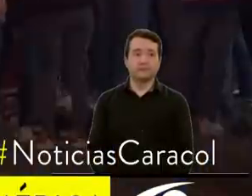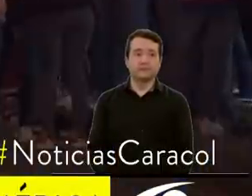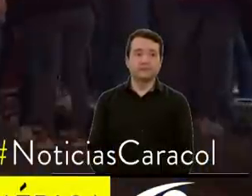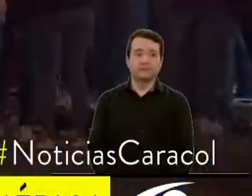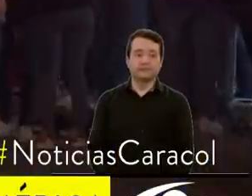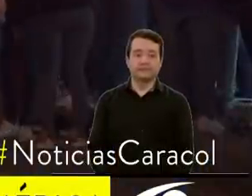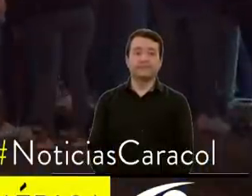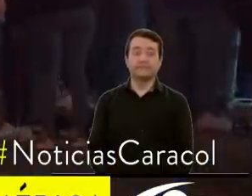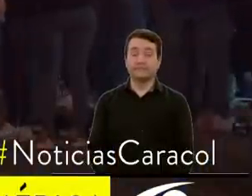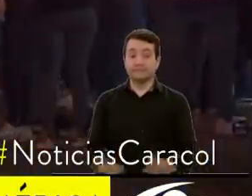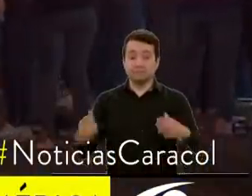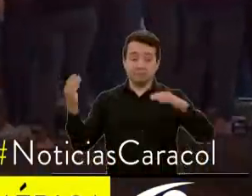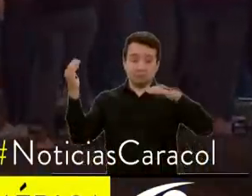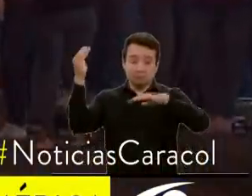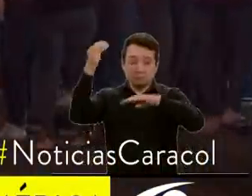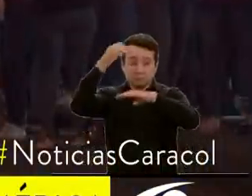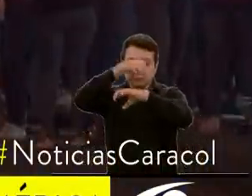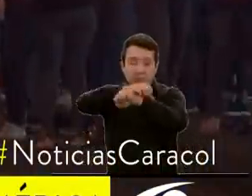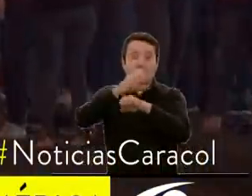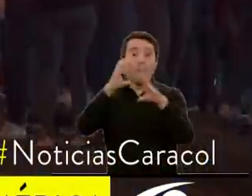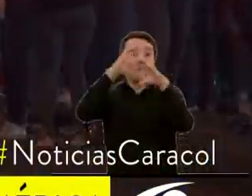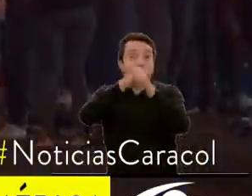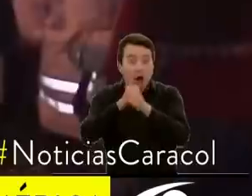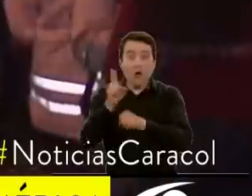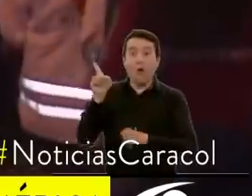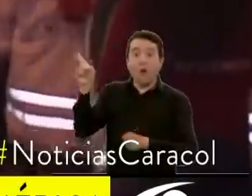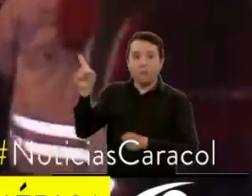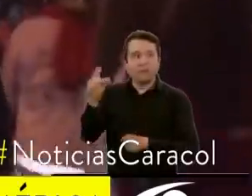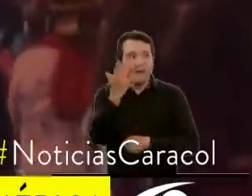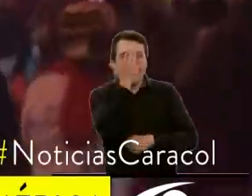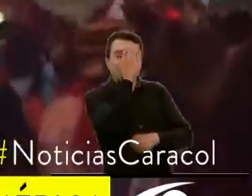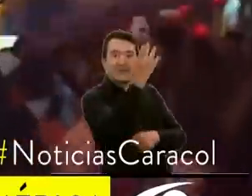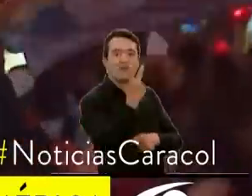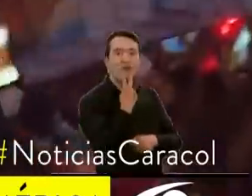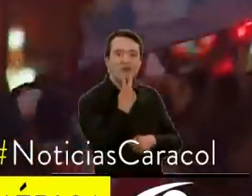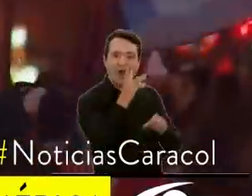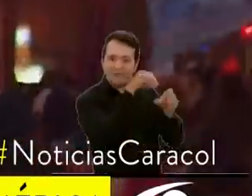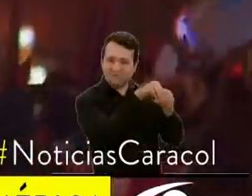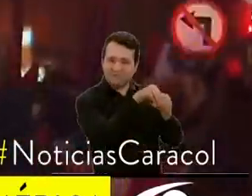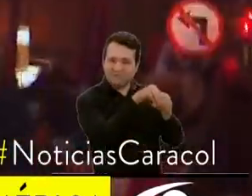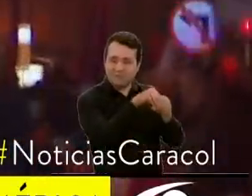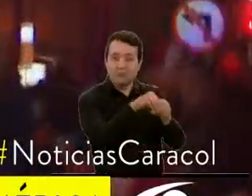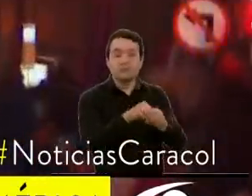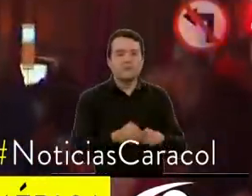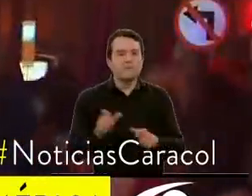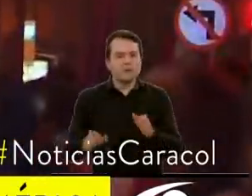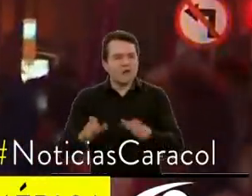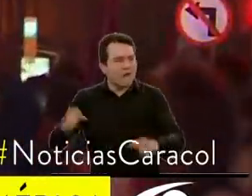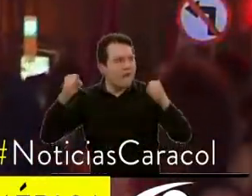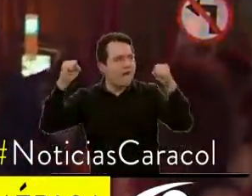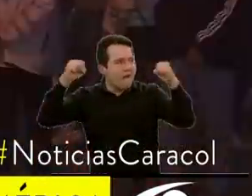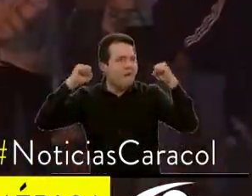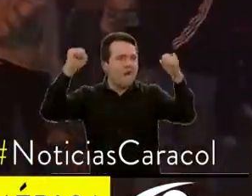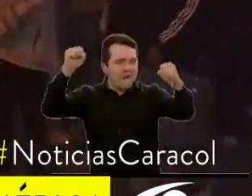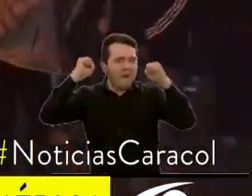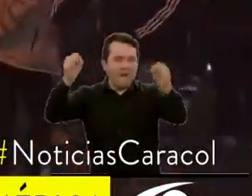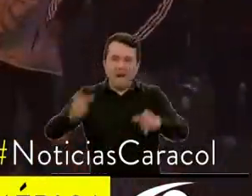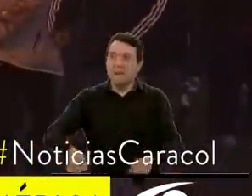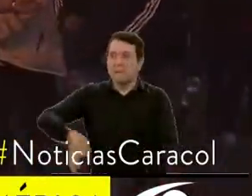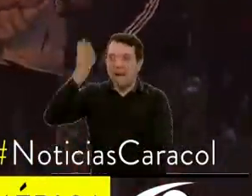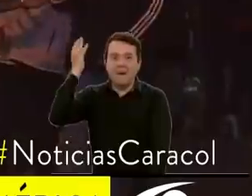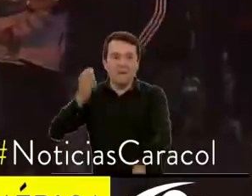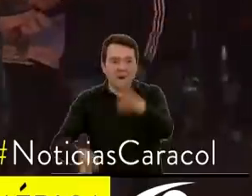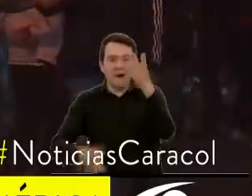La noche cayó y frente al hotel del equipo del Valle del Cauca los hinchas continuaron con sus cánticos quemando pólvora y obstaculizando